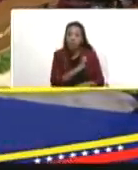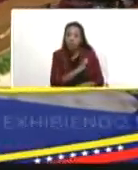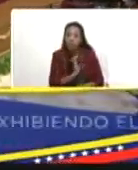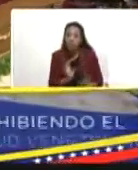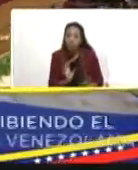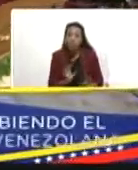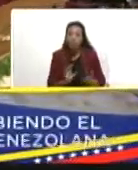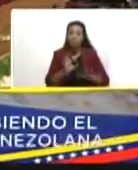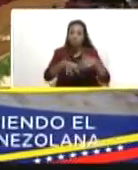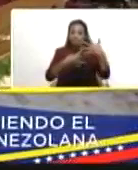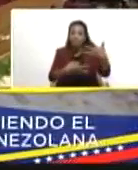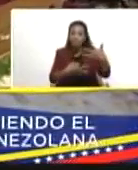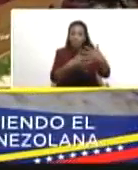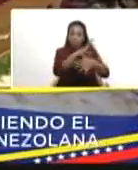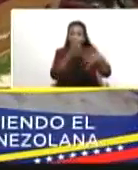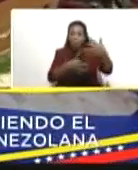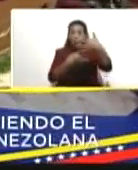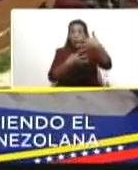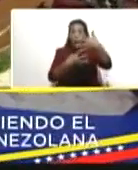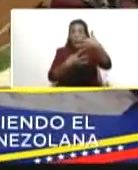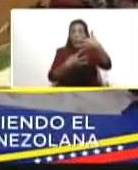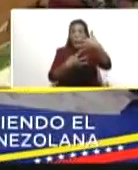verdad ocho